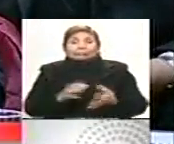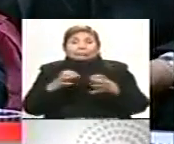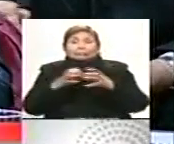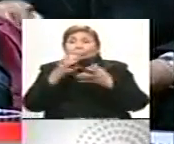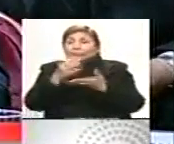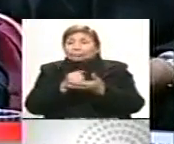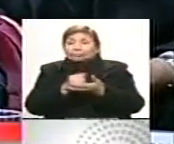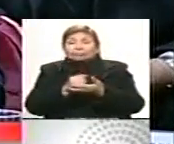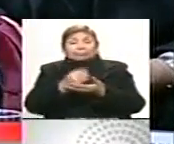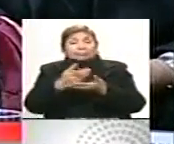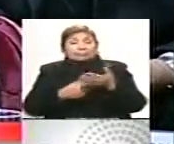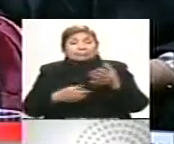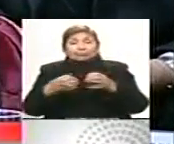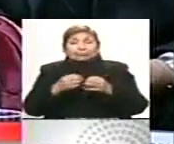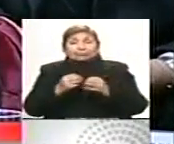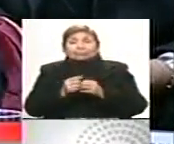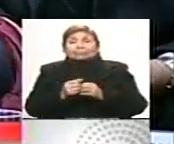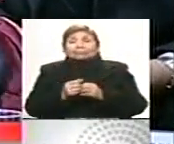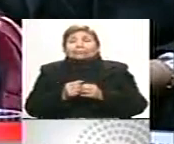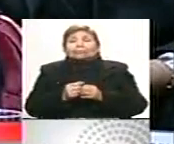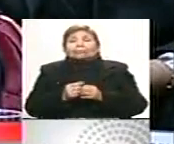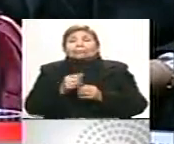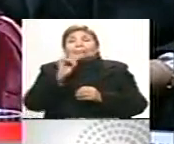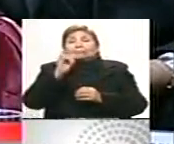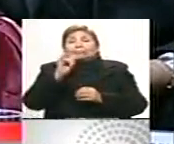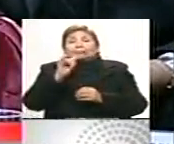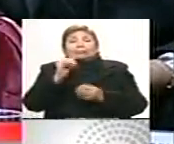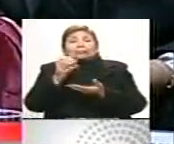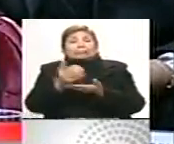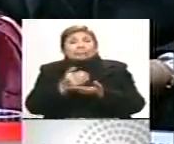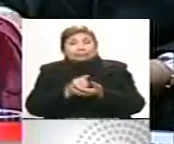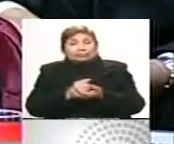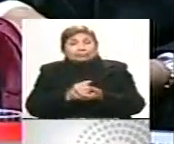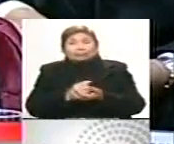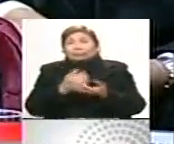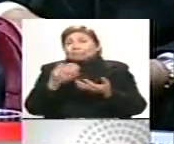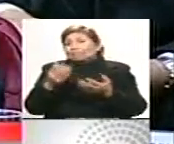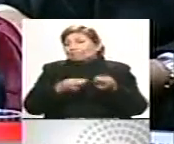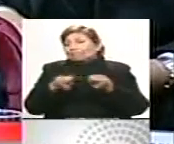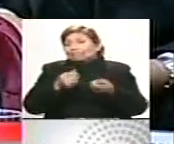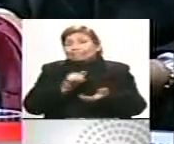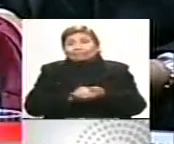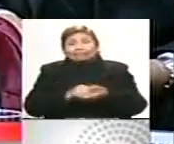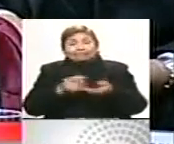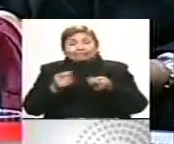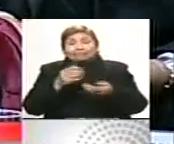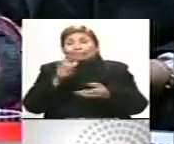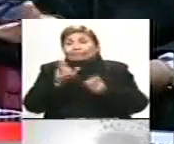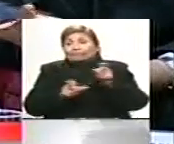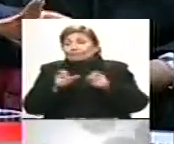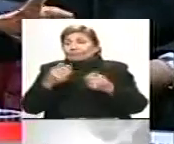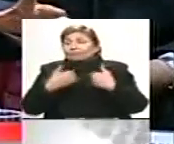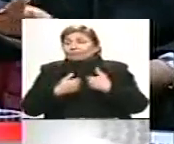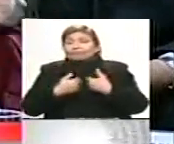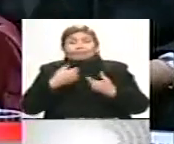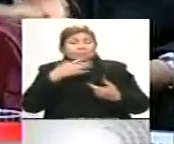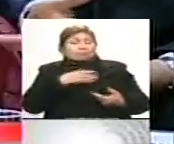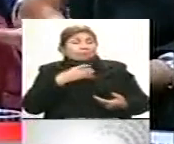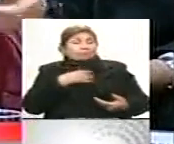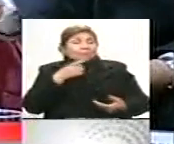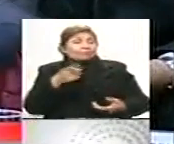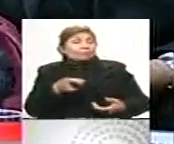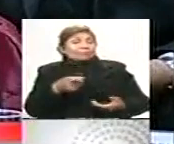escoger entre la presunción de inocencia y la preservación de la gestión pública, de la administración pública, nos decantamos por esta, porque esta